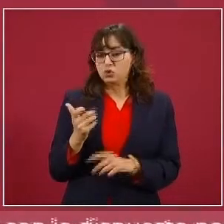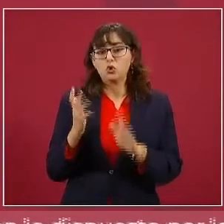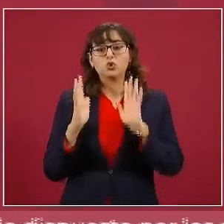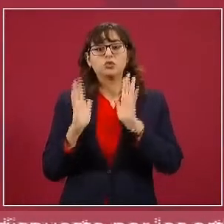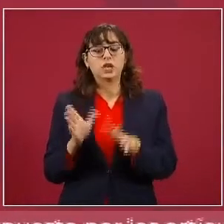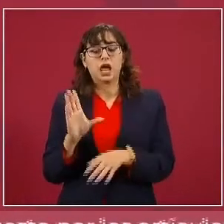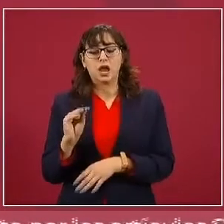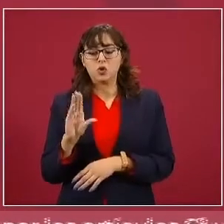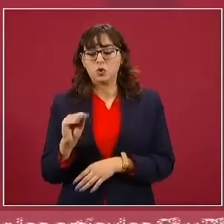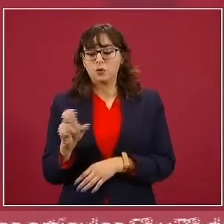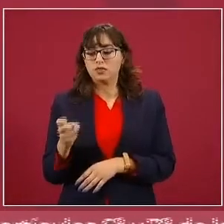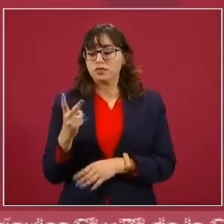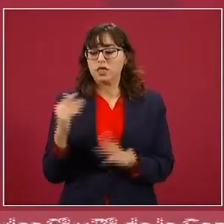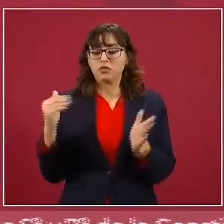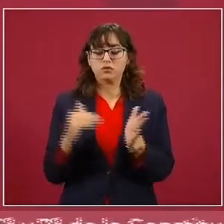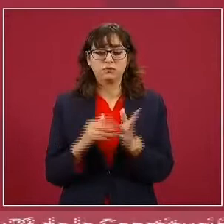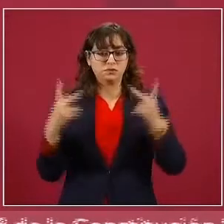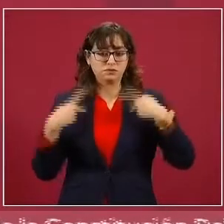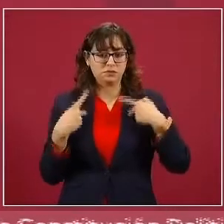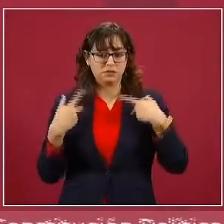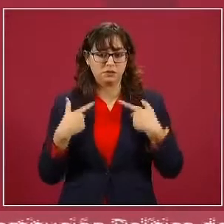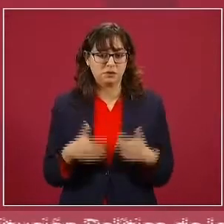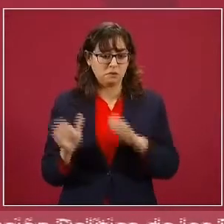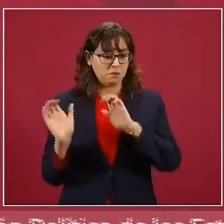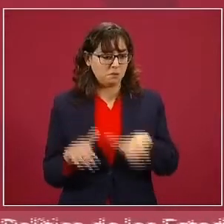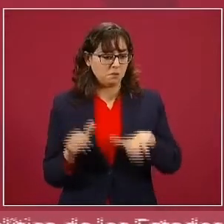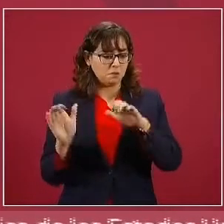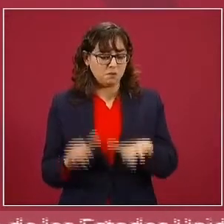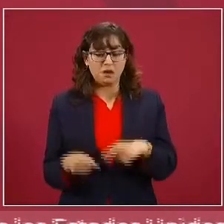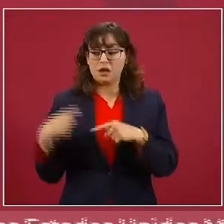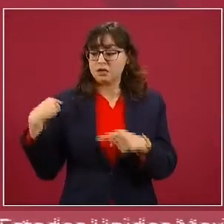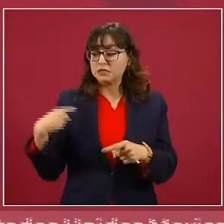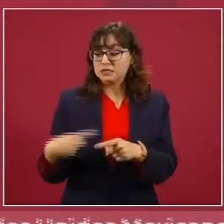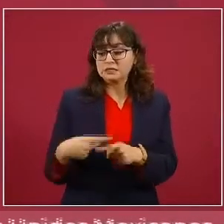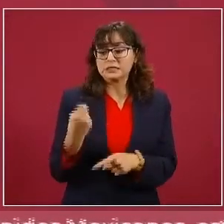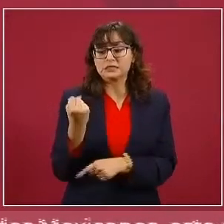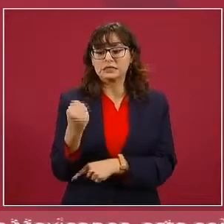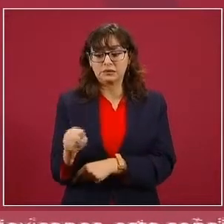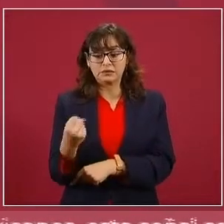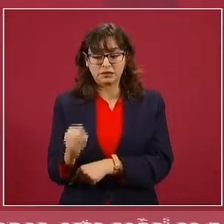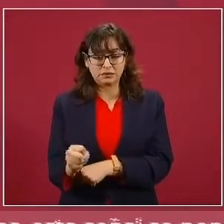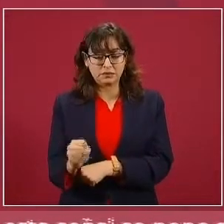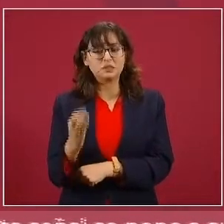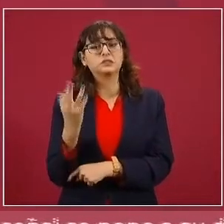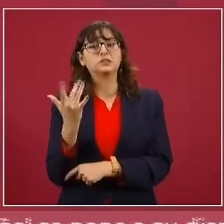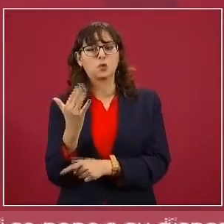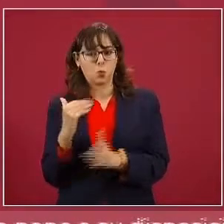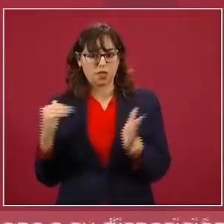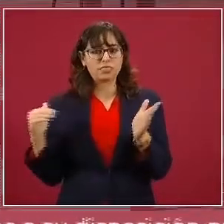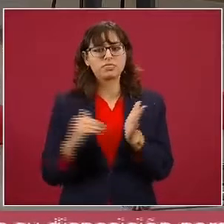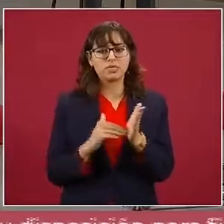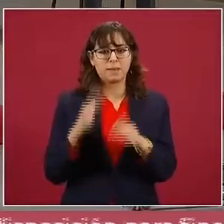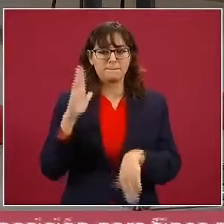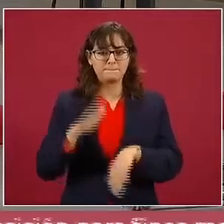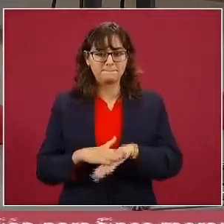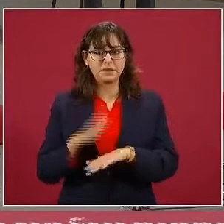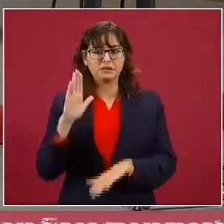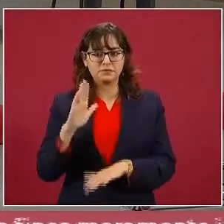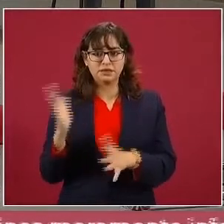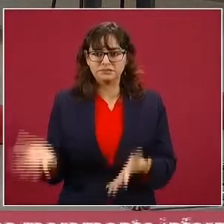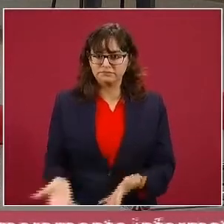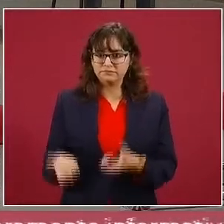recuperamos 92,000 y hasta ahora llevamos recuperados 50,000 en